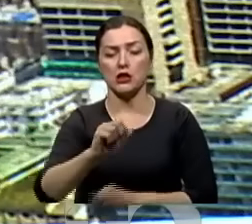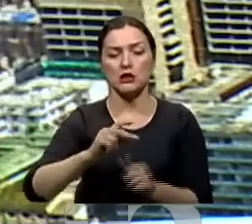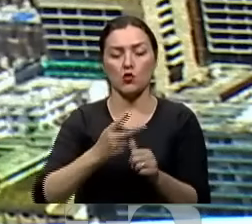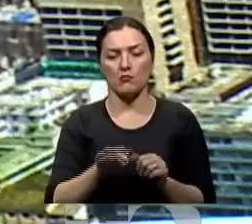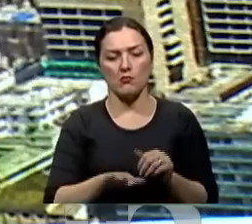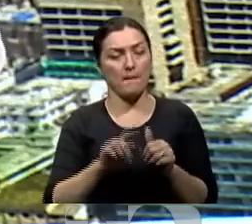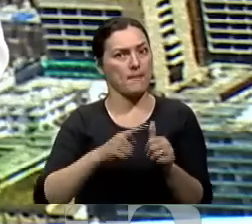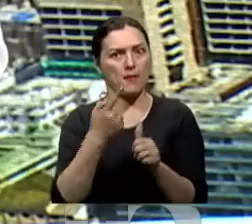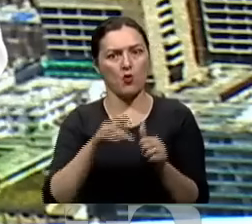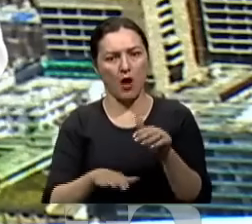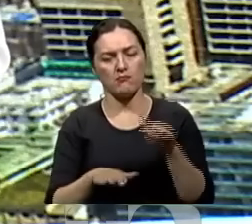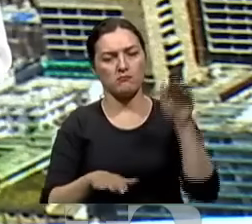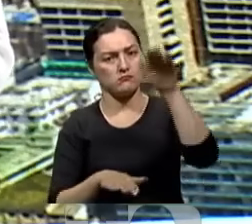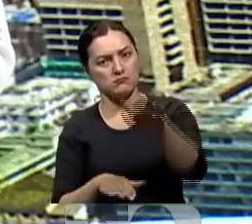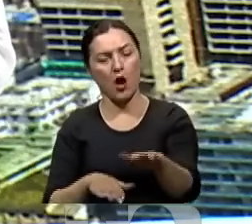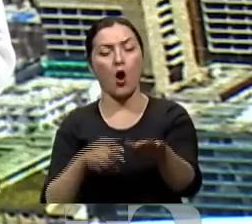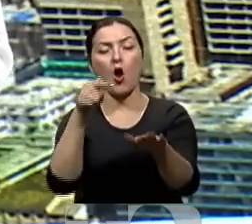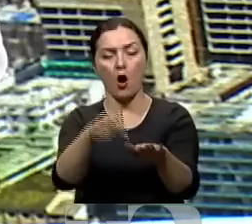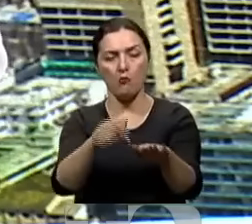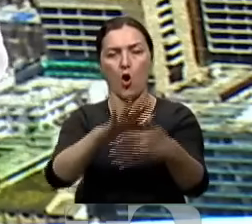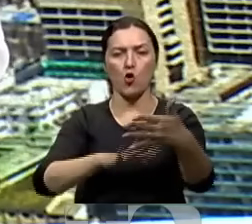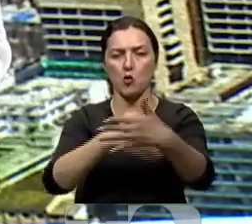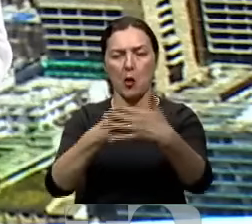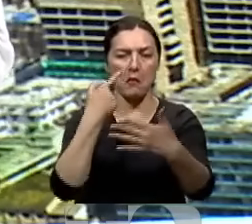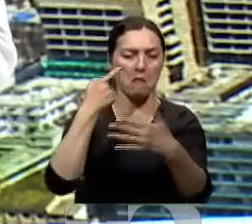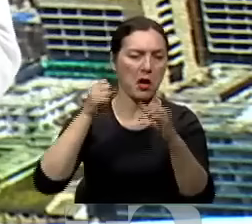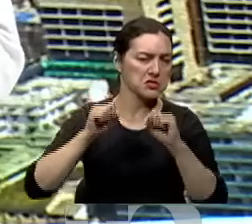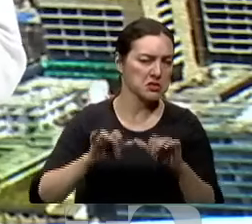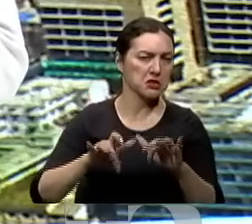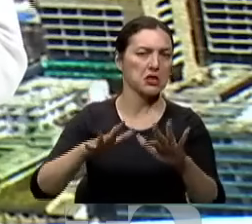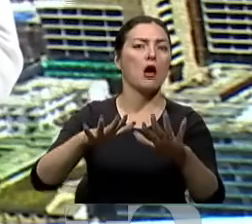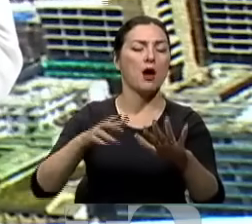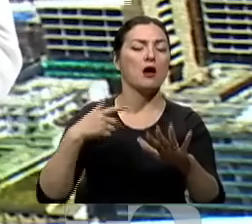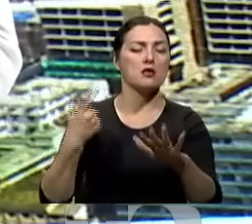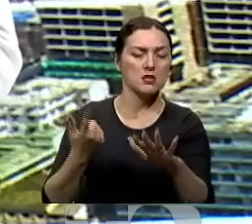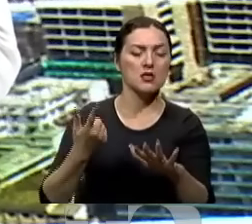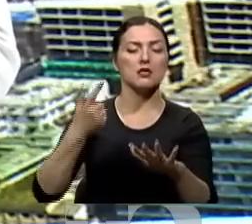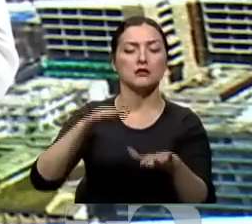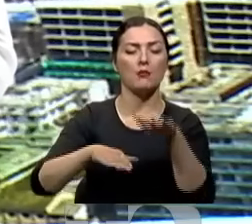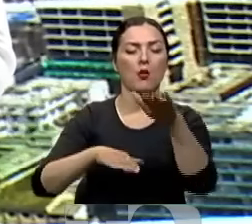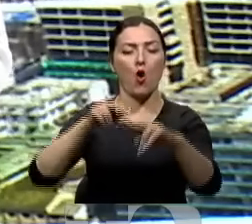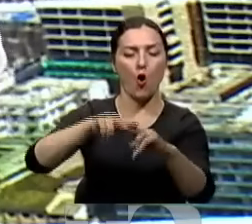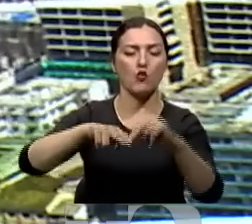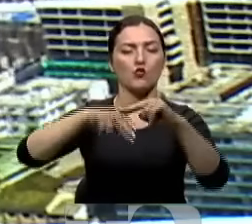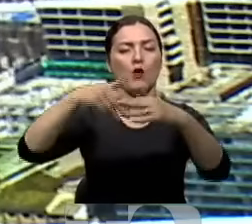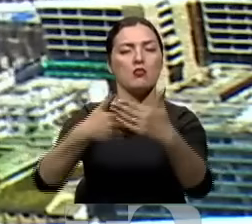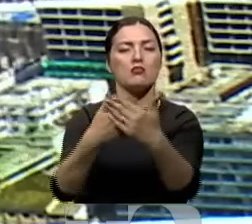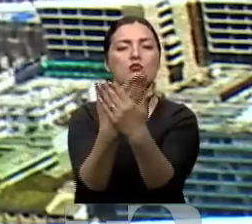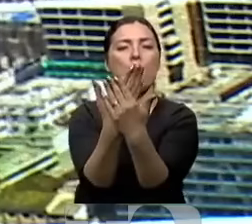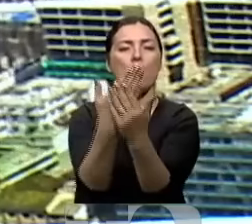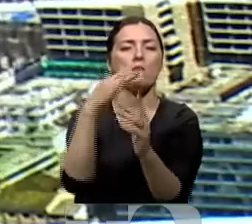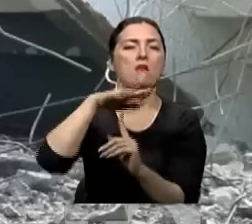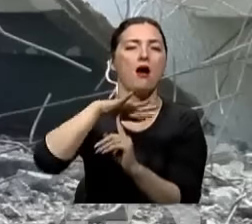vial en la zona. Según el cronograma, se espera que para septiembre arranque ya la etapa de construcción del nuevo bulevar.